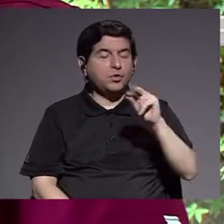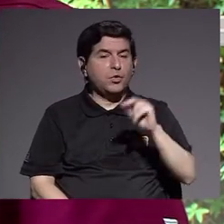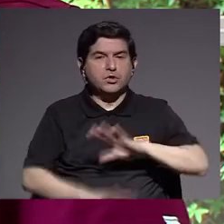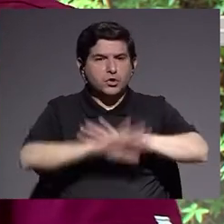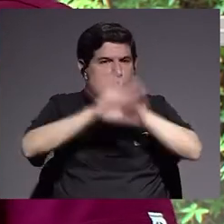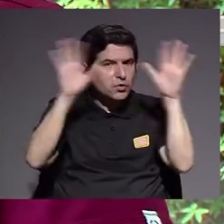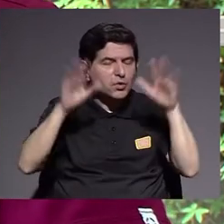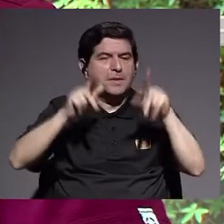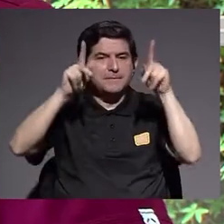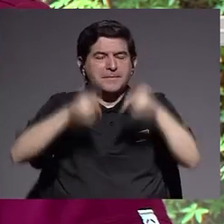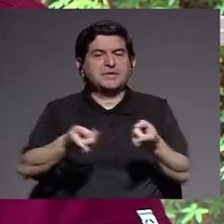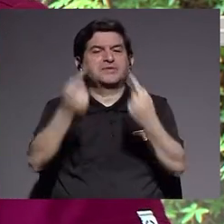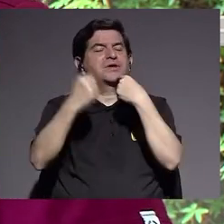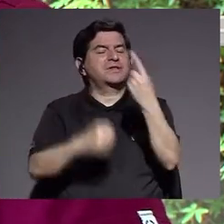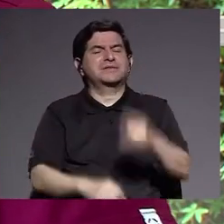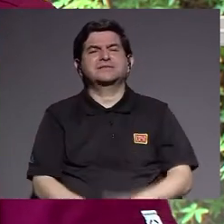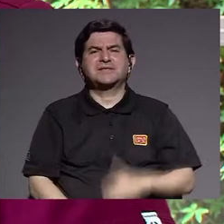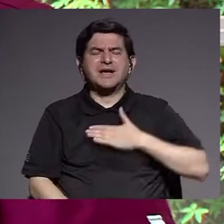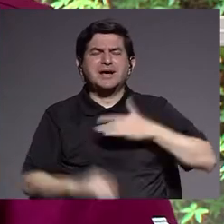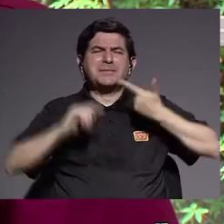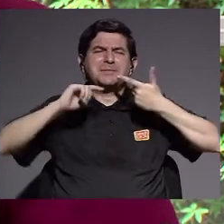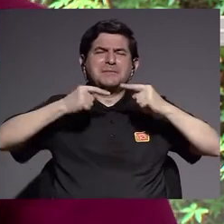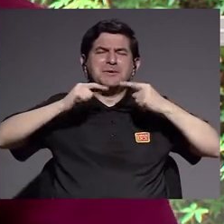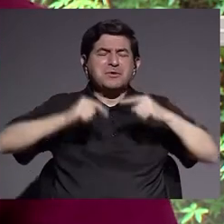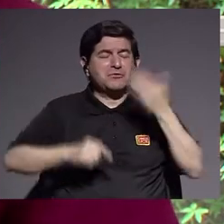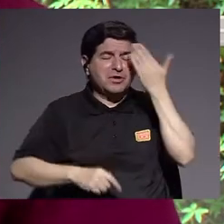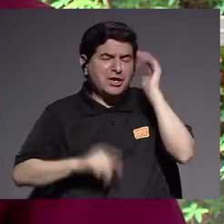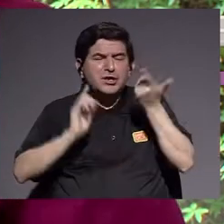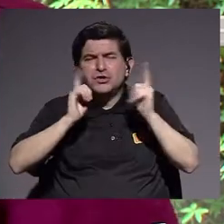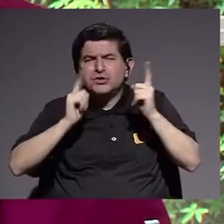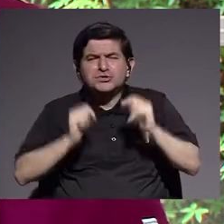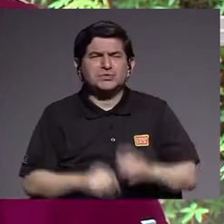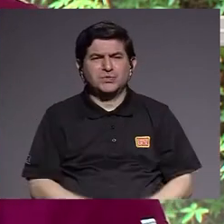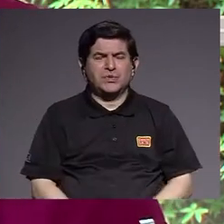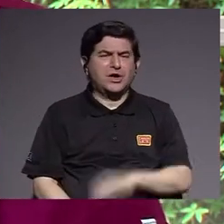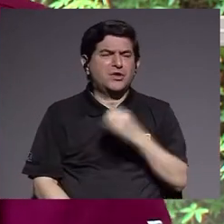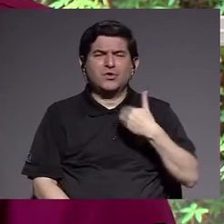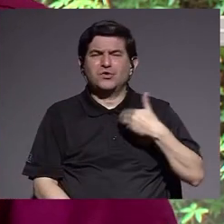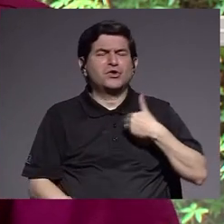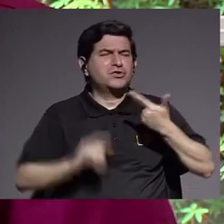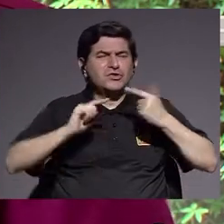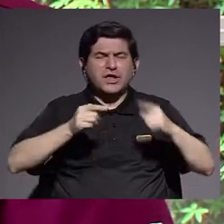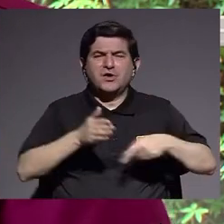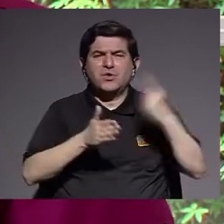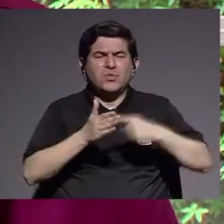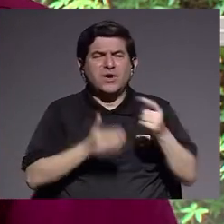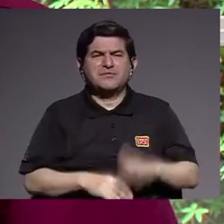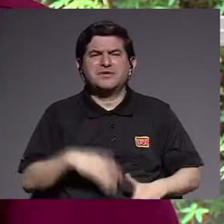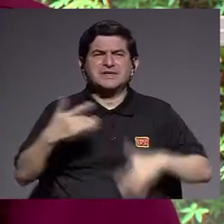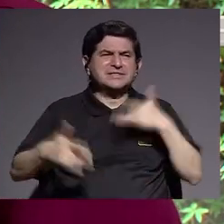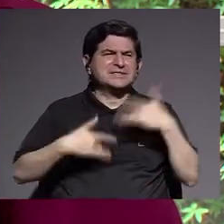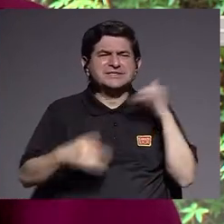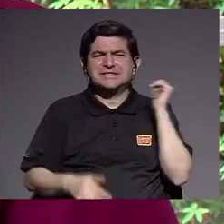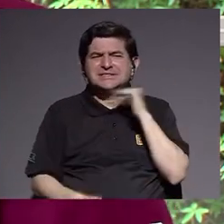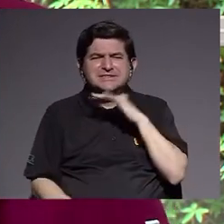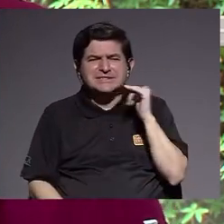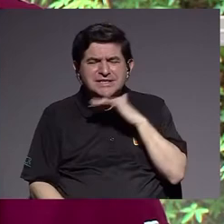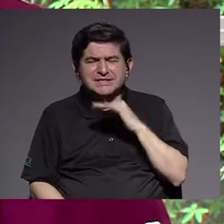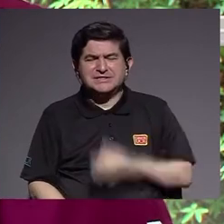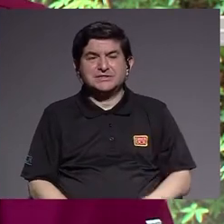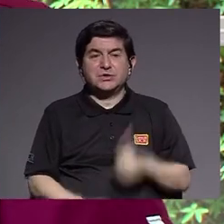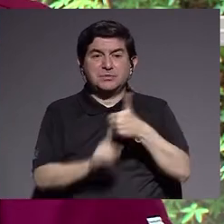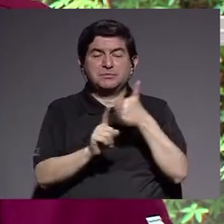no es tan evidente cuando el paciente viene nos dicen una pieza no sé cuál es o no tengo dolor oa veces he tenido la sensación